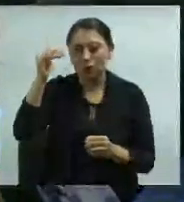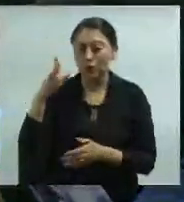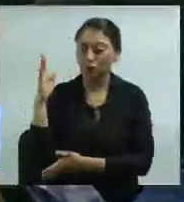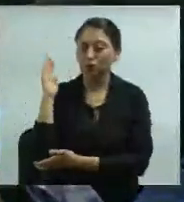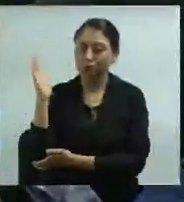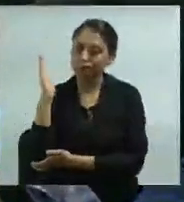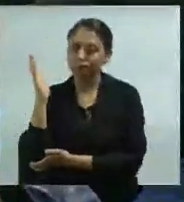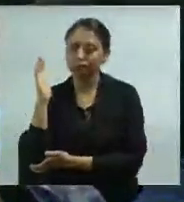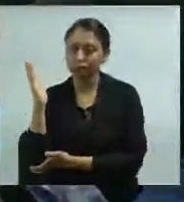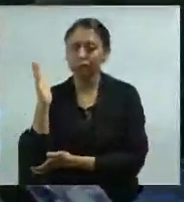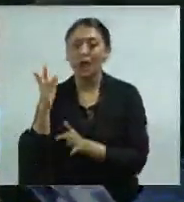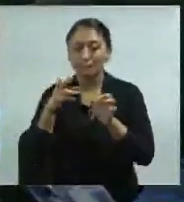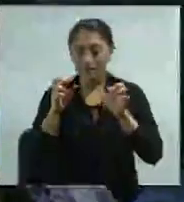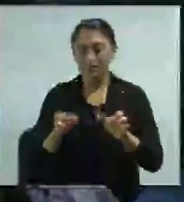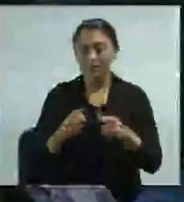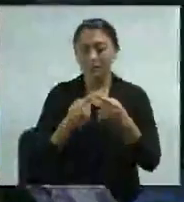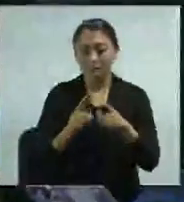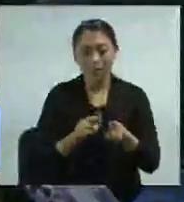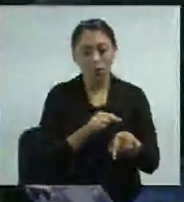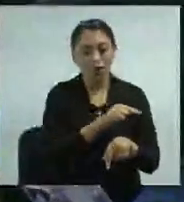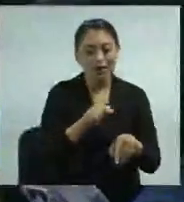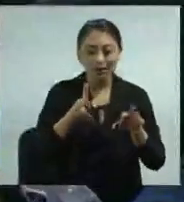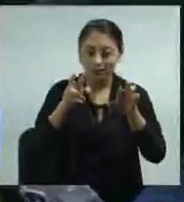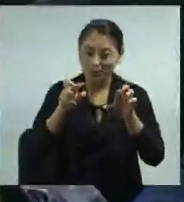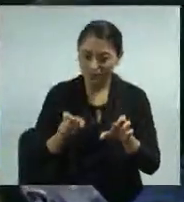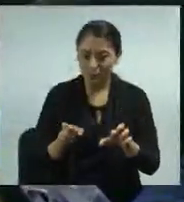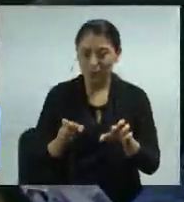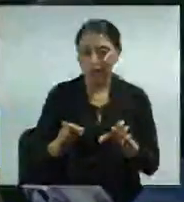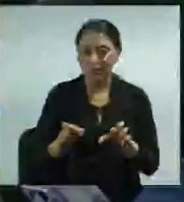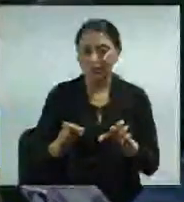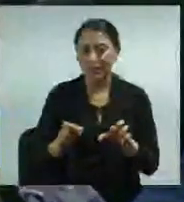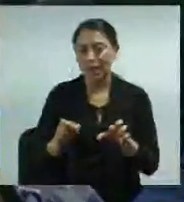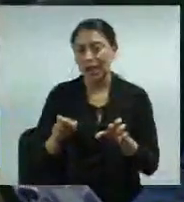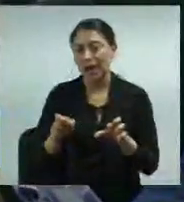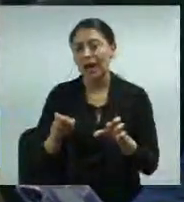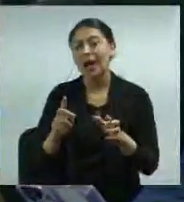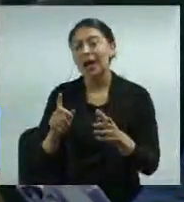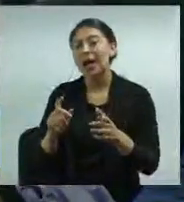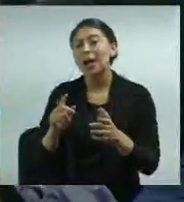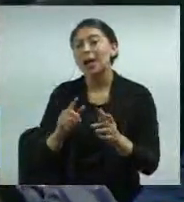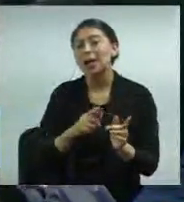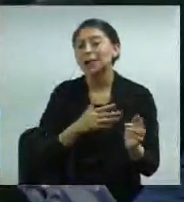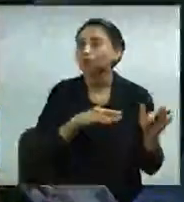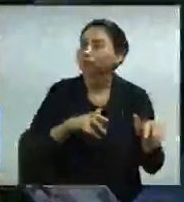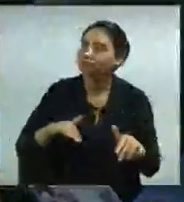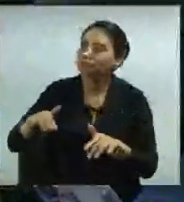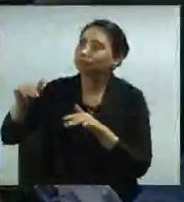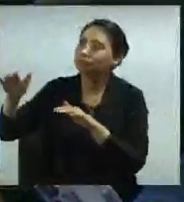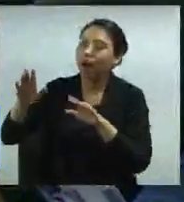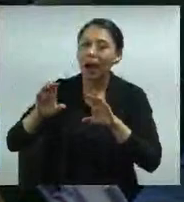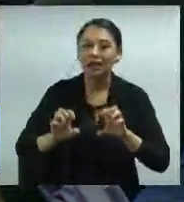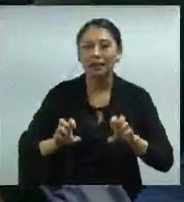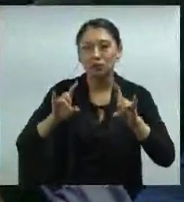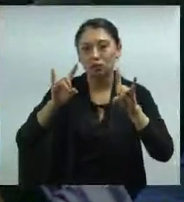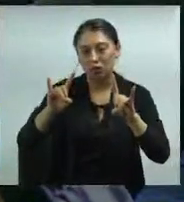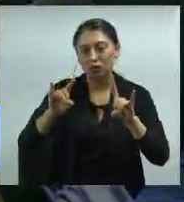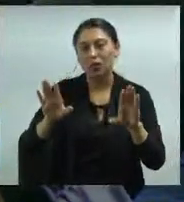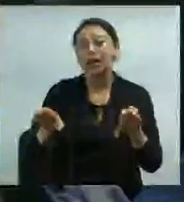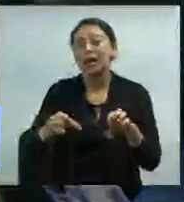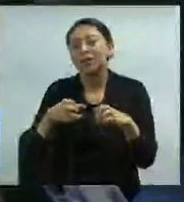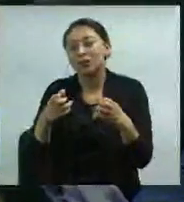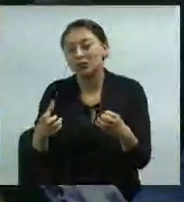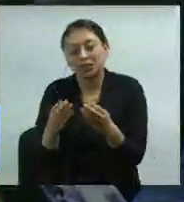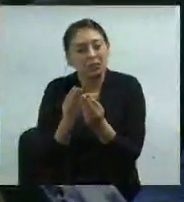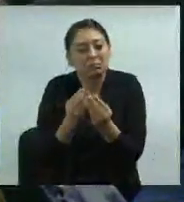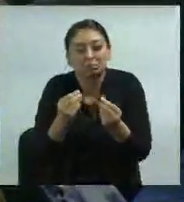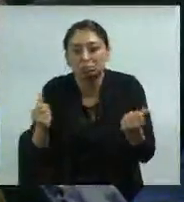a personas, pero estas personas al año siguiente migran a Estados Unidos y entonces se quedan sin personal